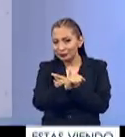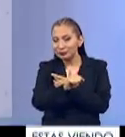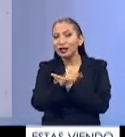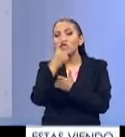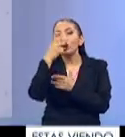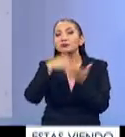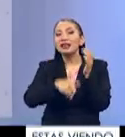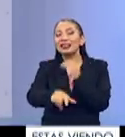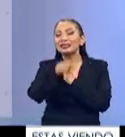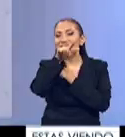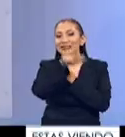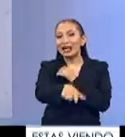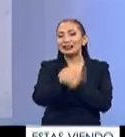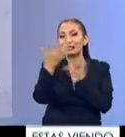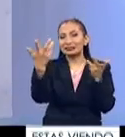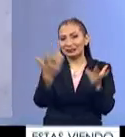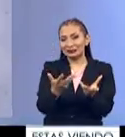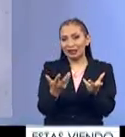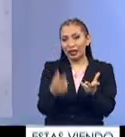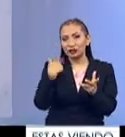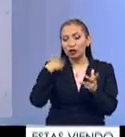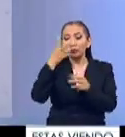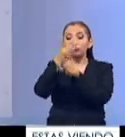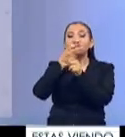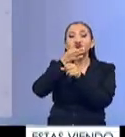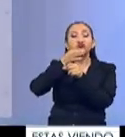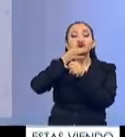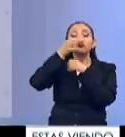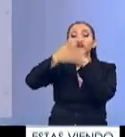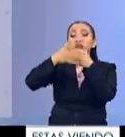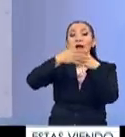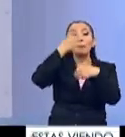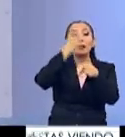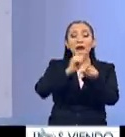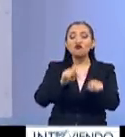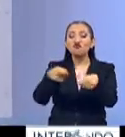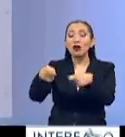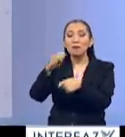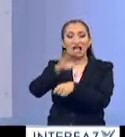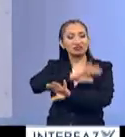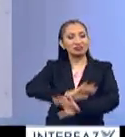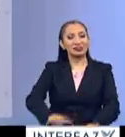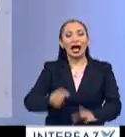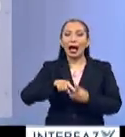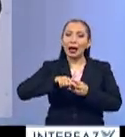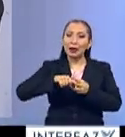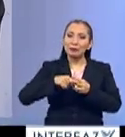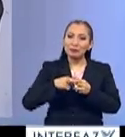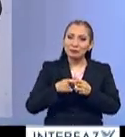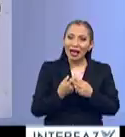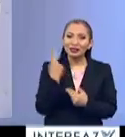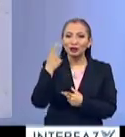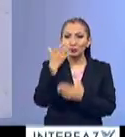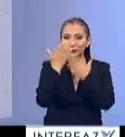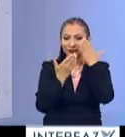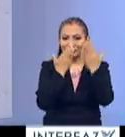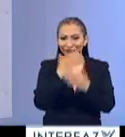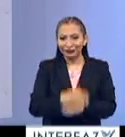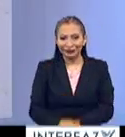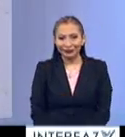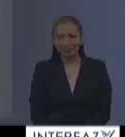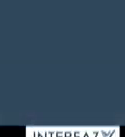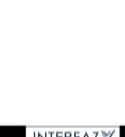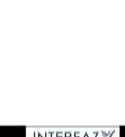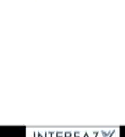En 2017 se realizó la convocatoria y los primeros becados ya se encuentran iniciando sus estudios.